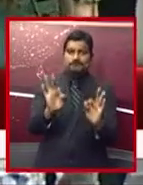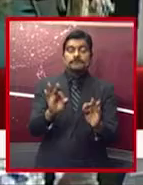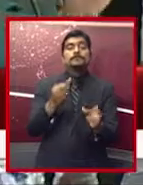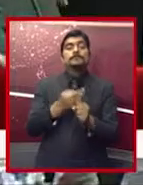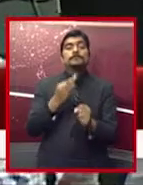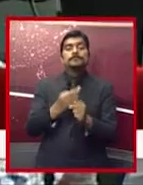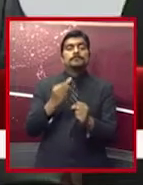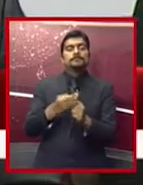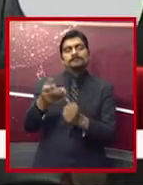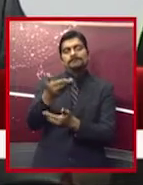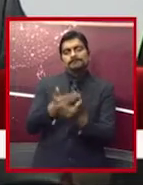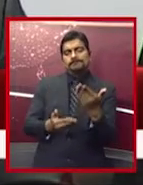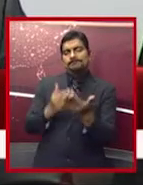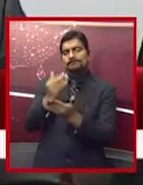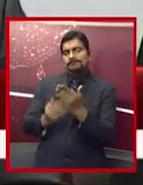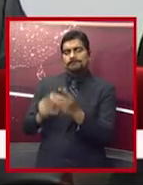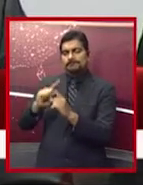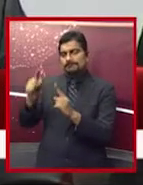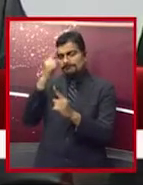Los contratos de